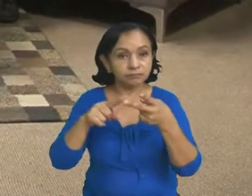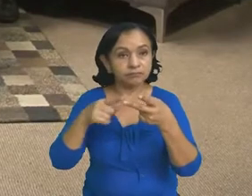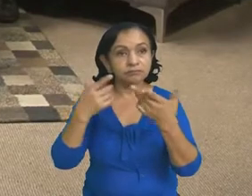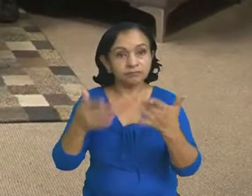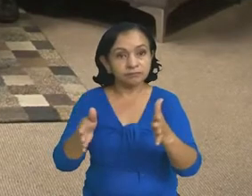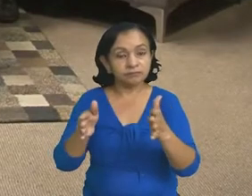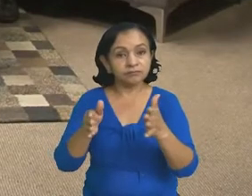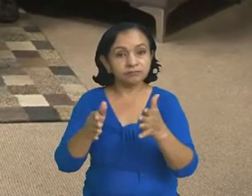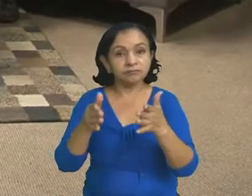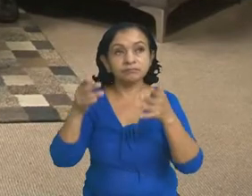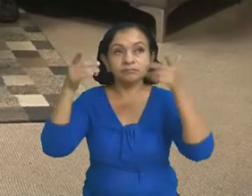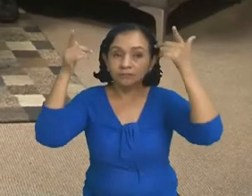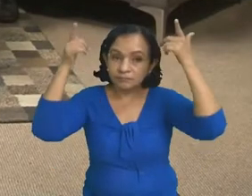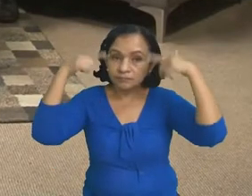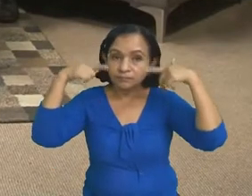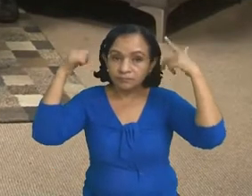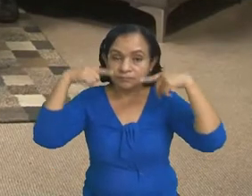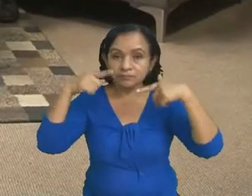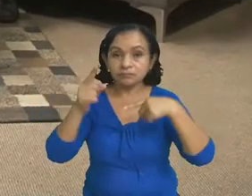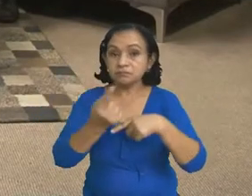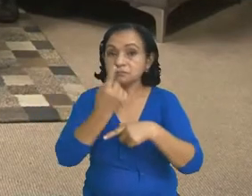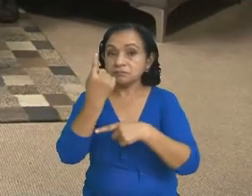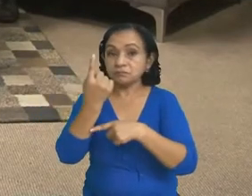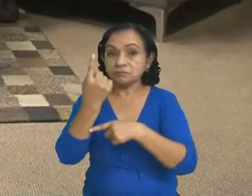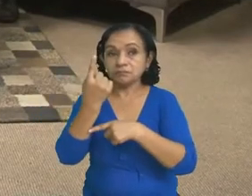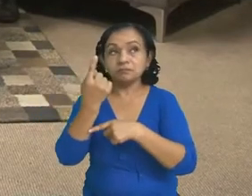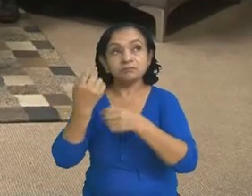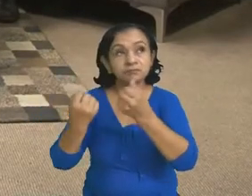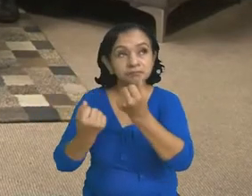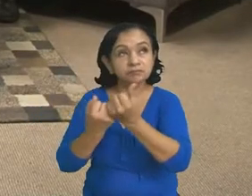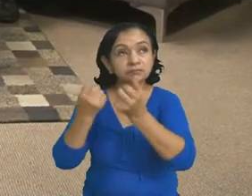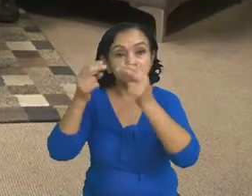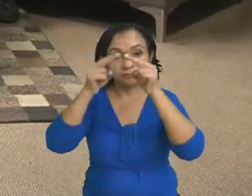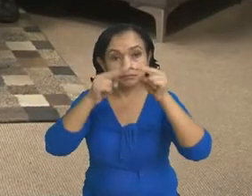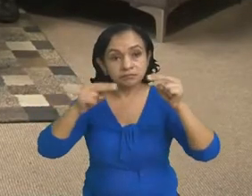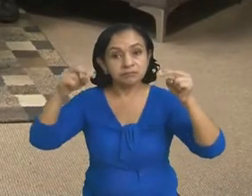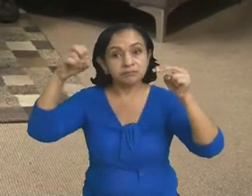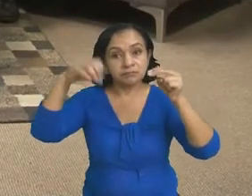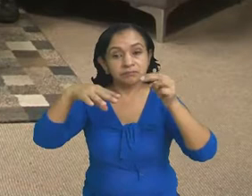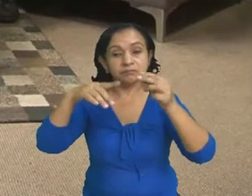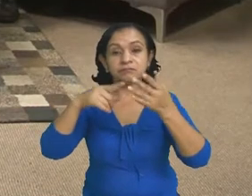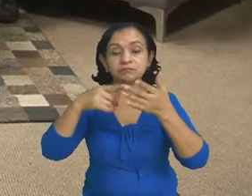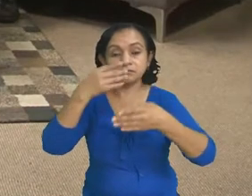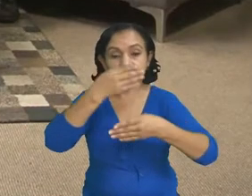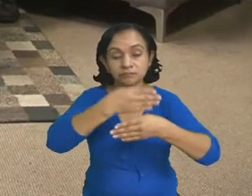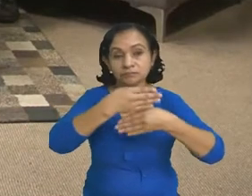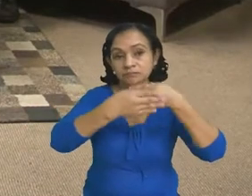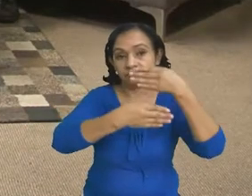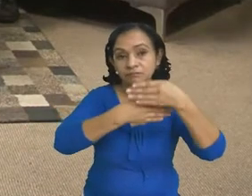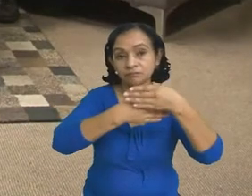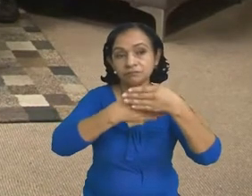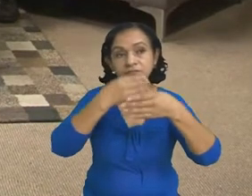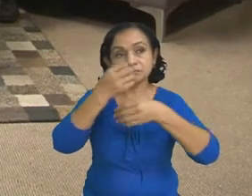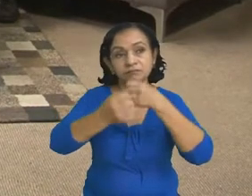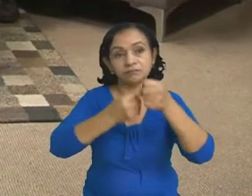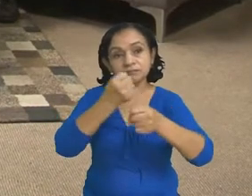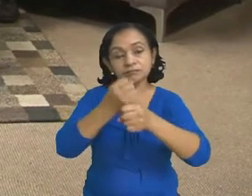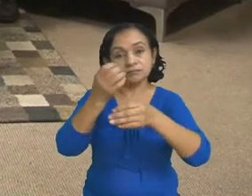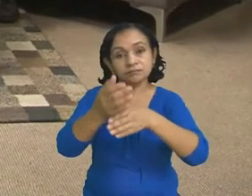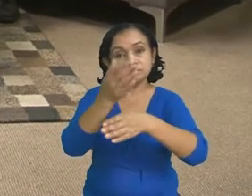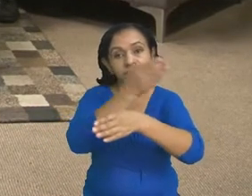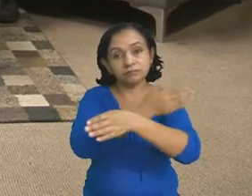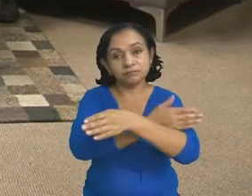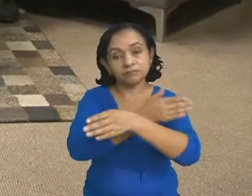lo que es Masaya era alimentada por una sola subestación. Okay. Se construyó hace unos años